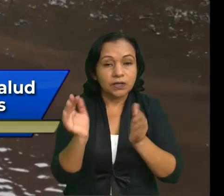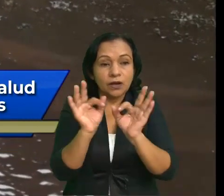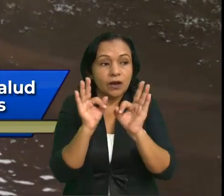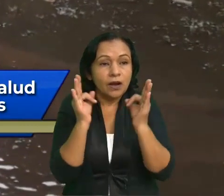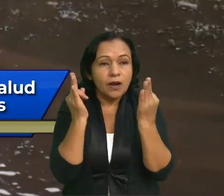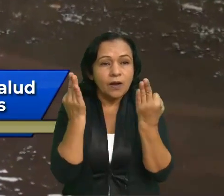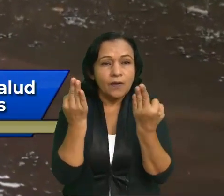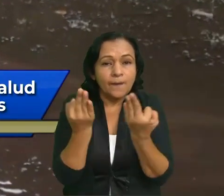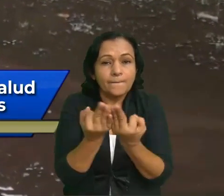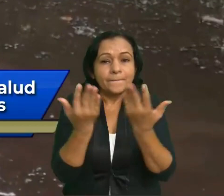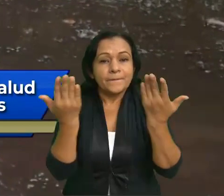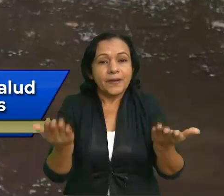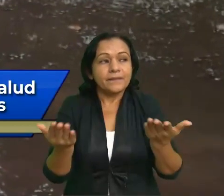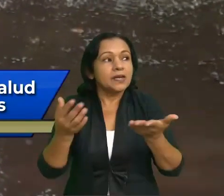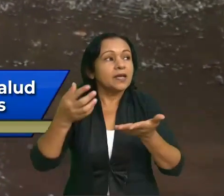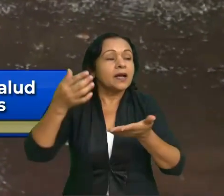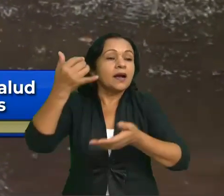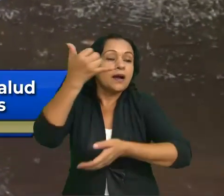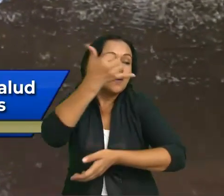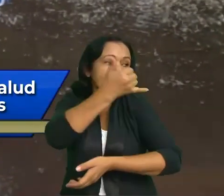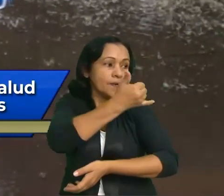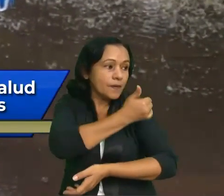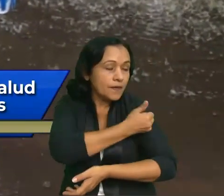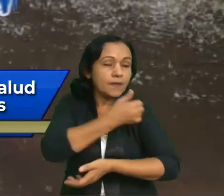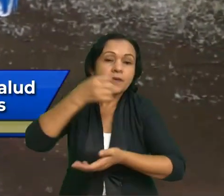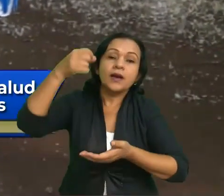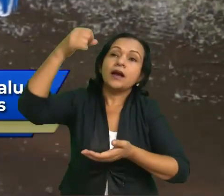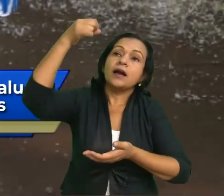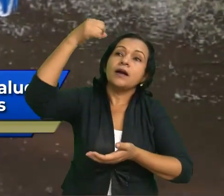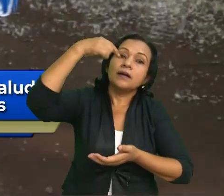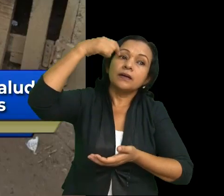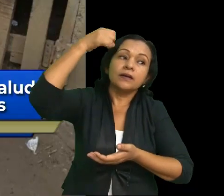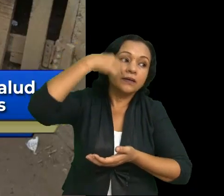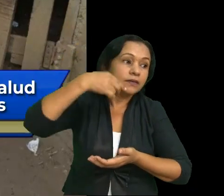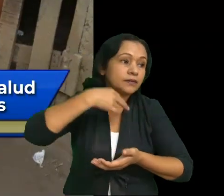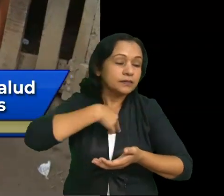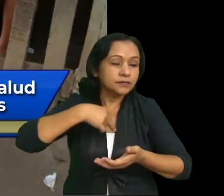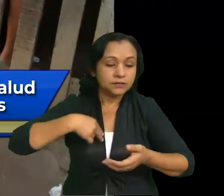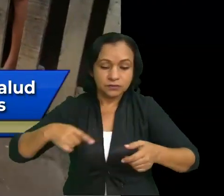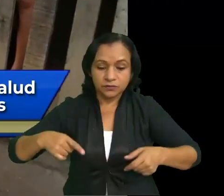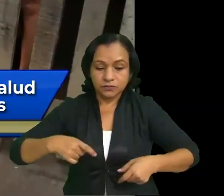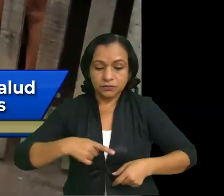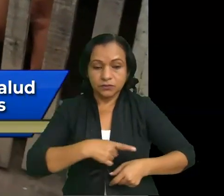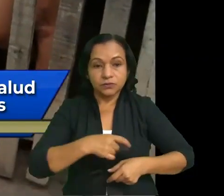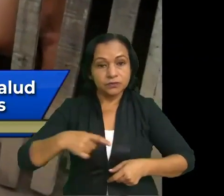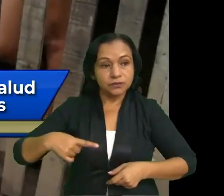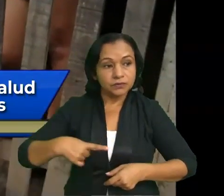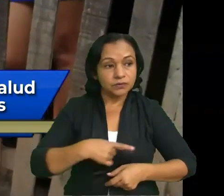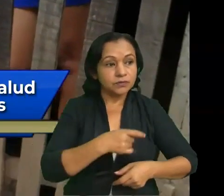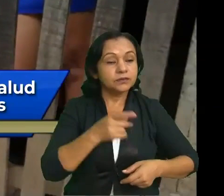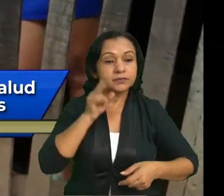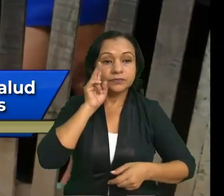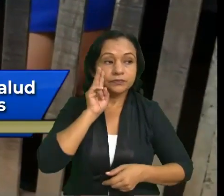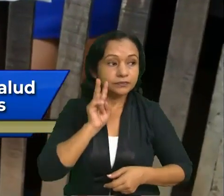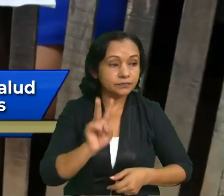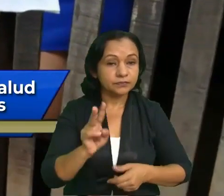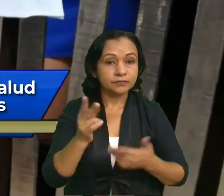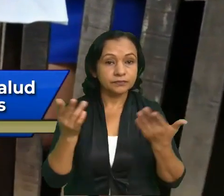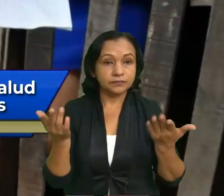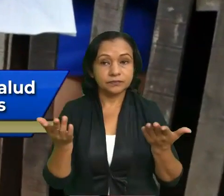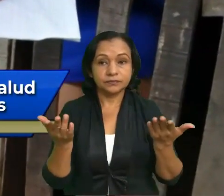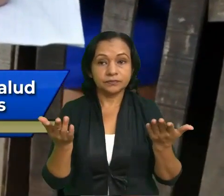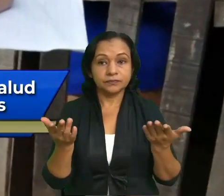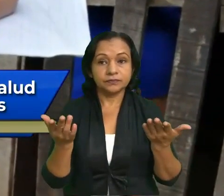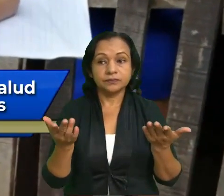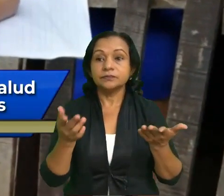tenga su esquema completo de vacunación se le aplican las vacunas hay no más adelante y parasitario recordemos que estamos en una jornada de